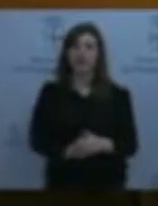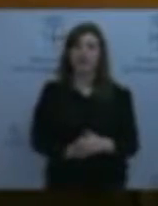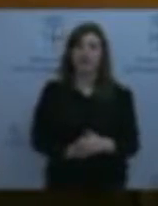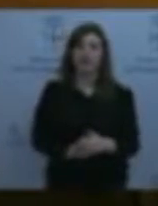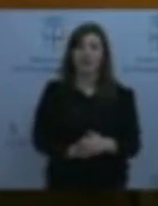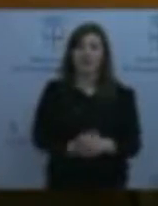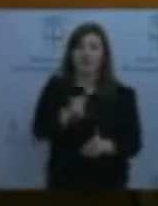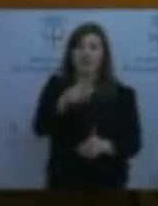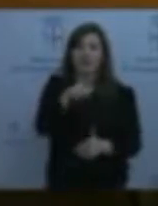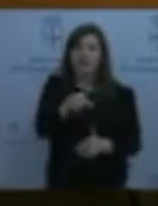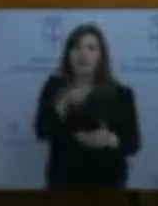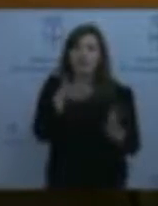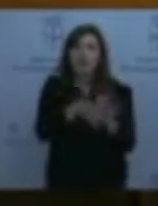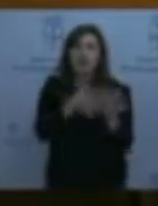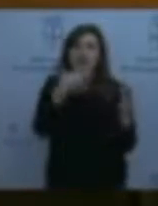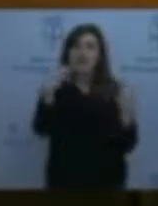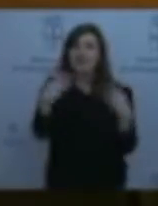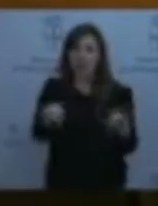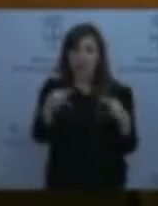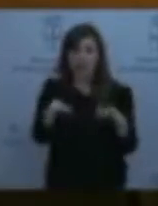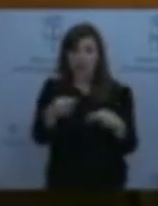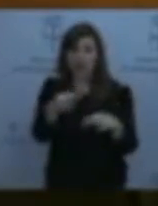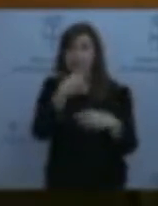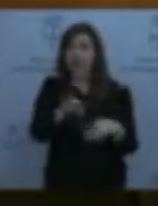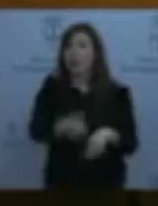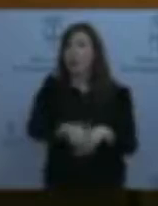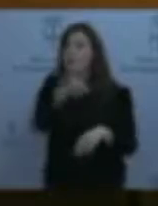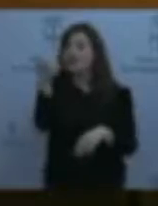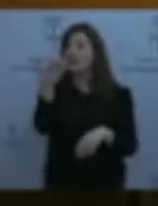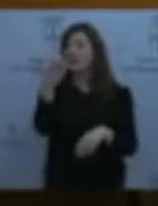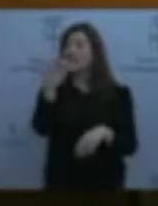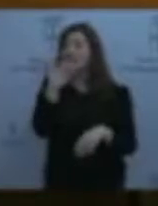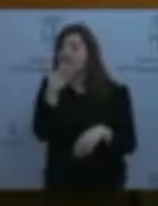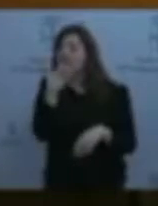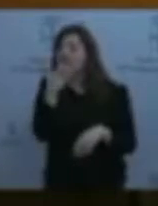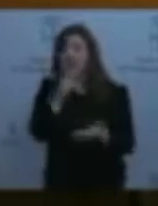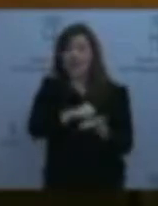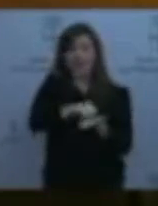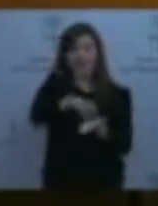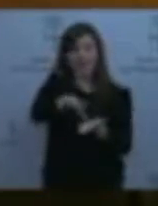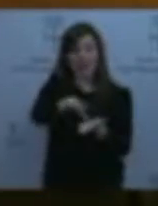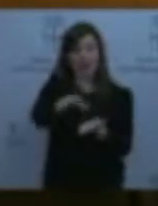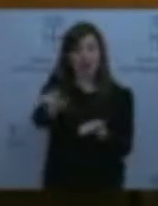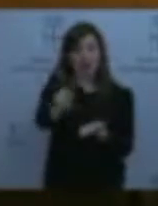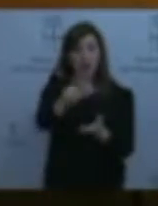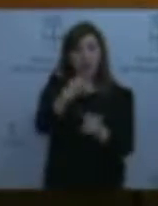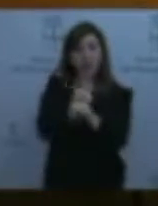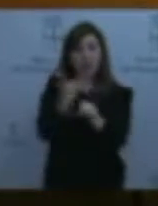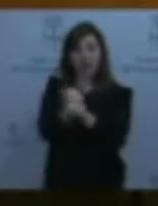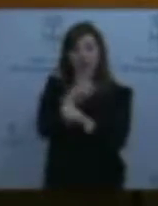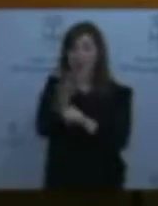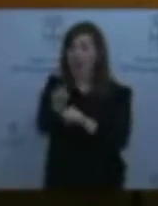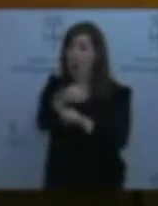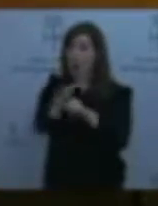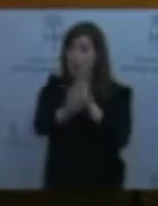Esto efectivamente es sencillo y sería mucho más sencillo si no externalizara la mitad de las labores de